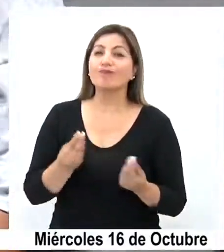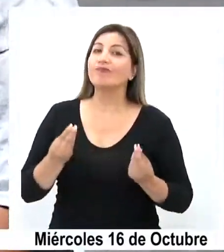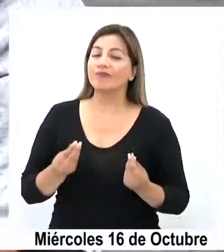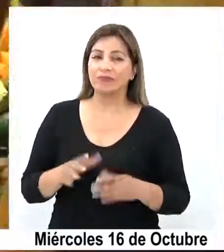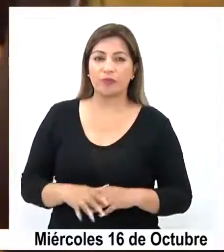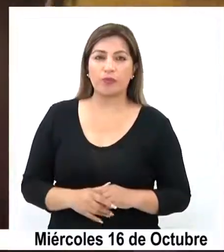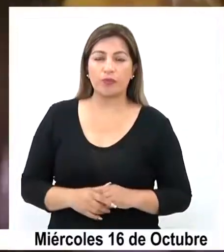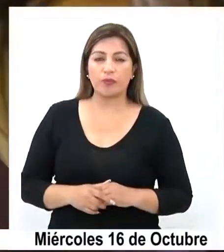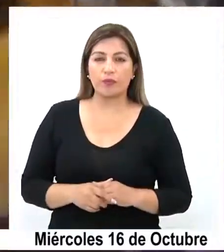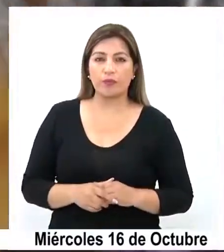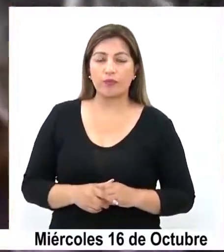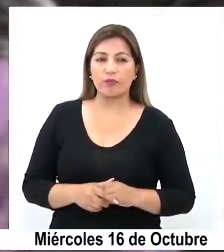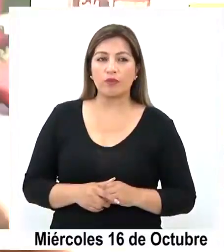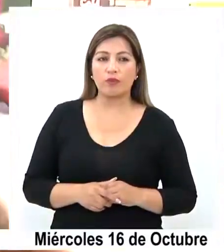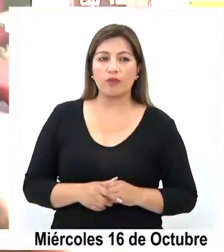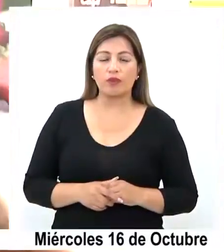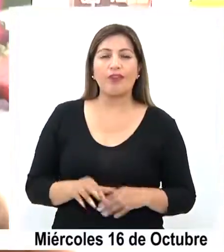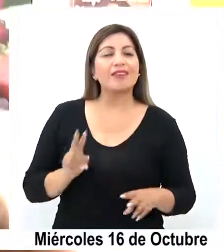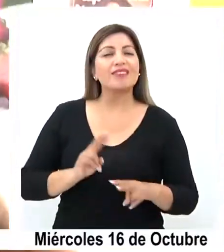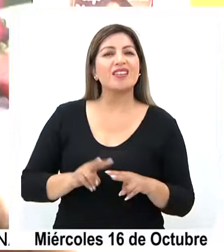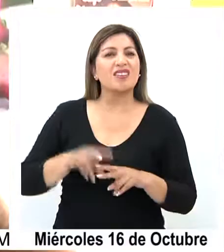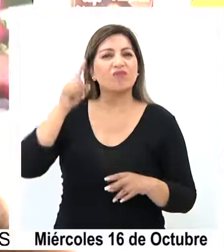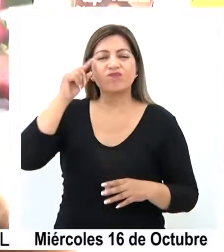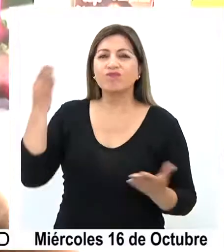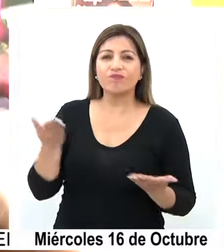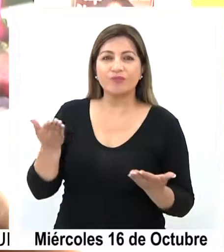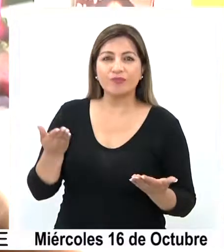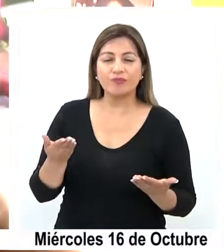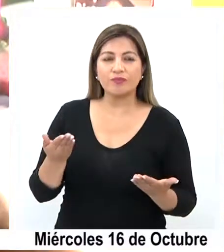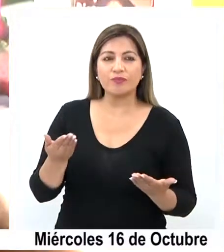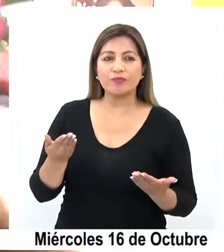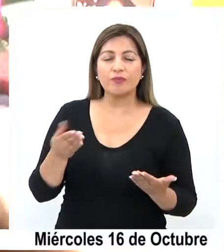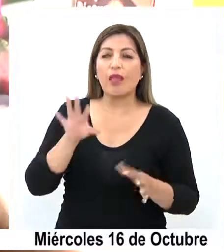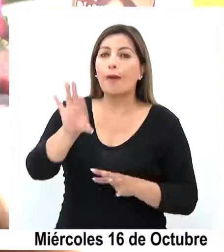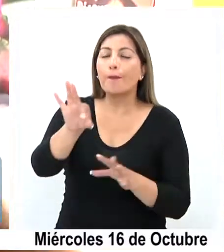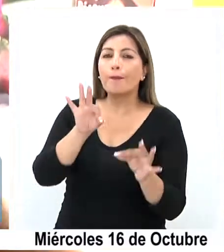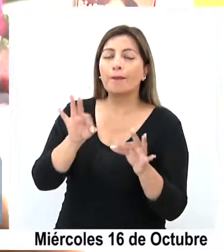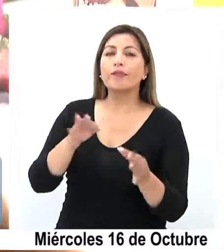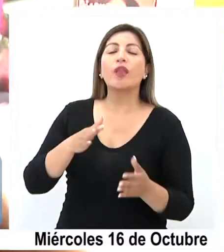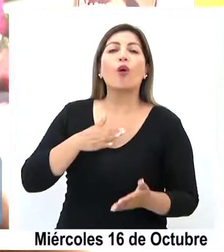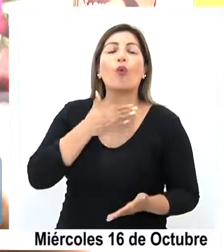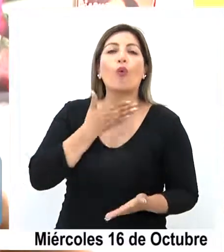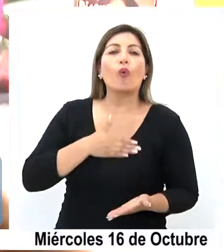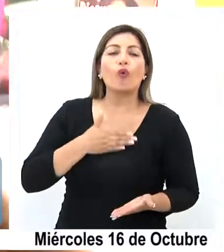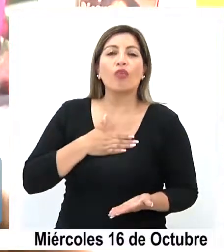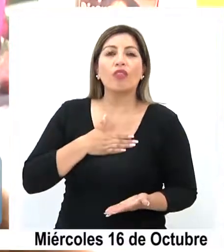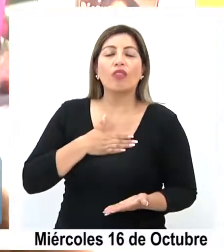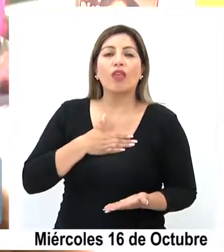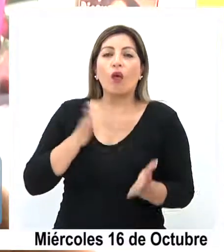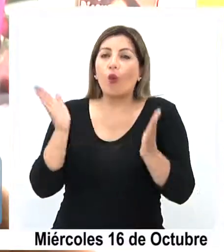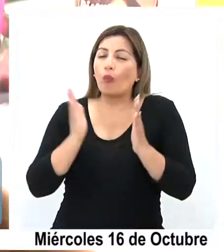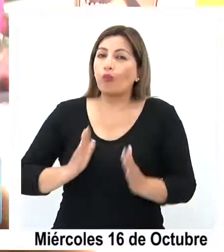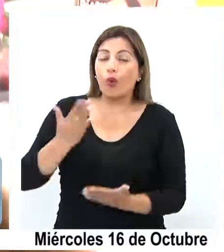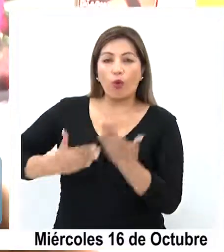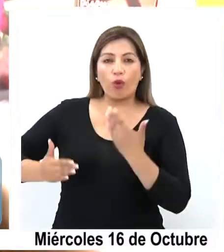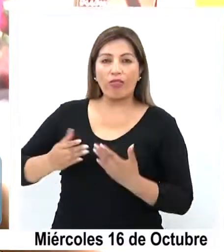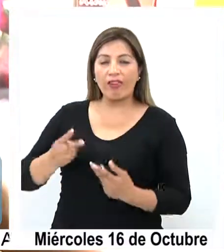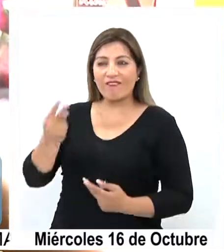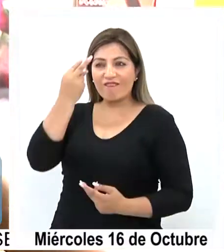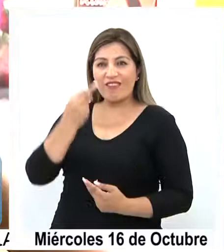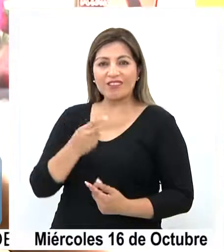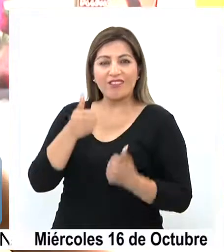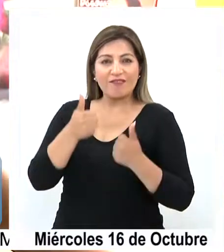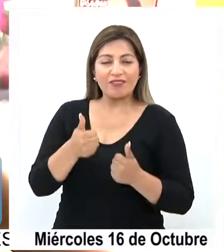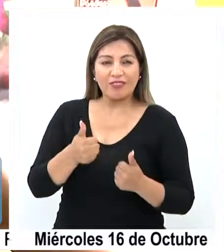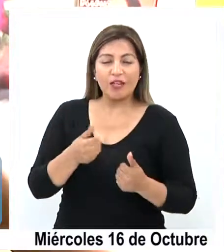saludables. Nativos se creó con la idea de una opción para la gente que le gusta cuidarse, que le gusta verse bien, que le gusta